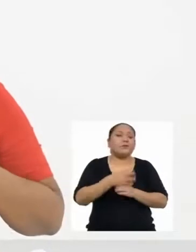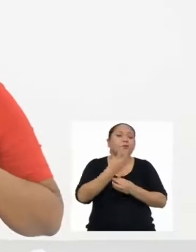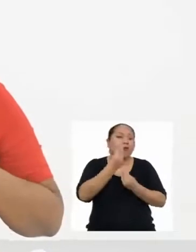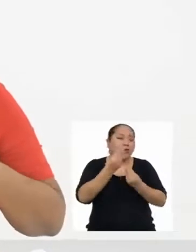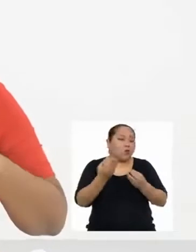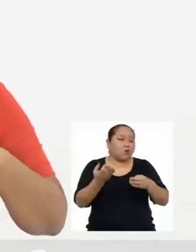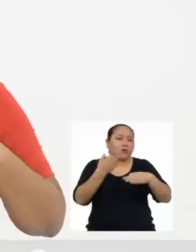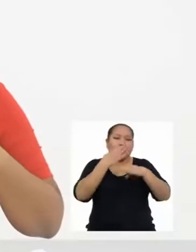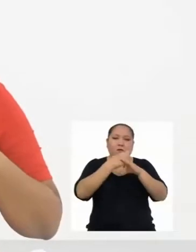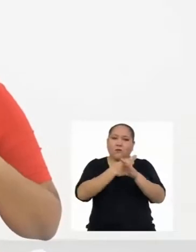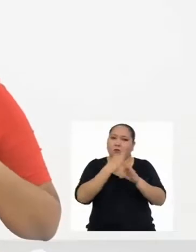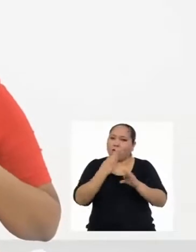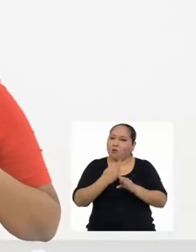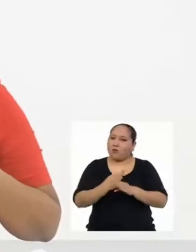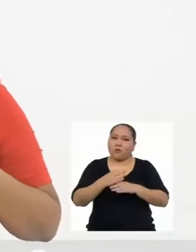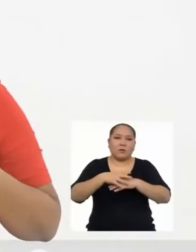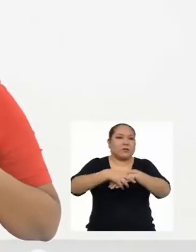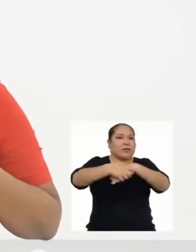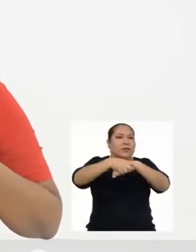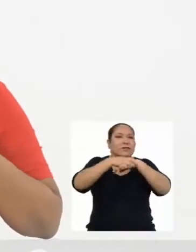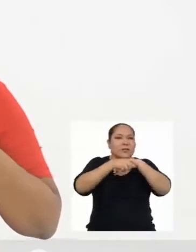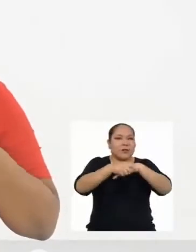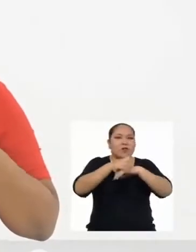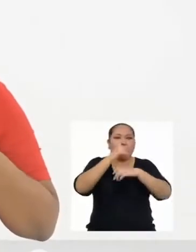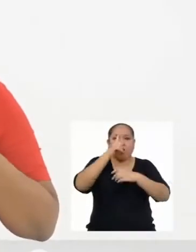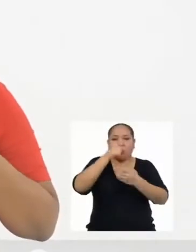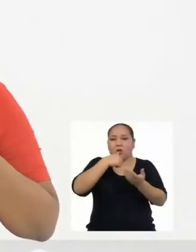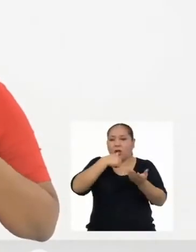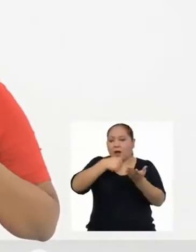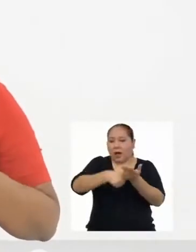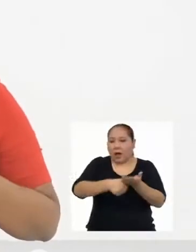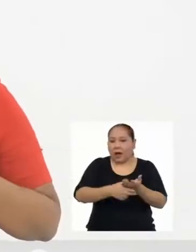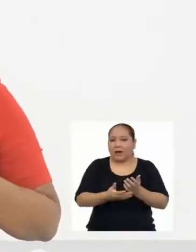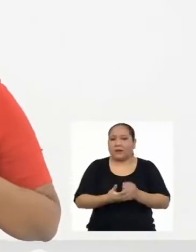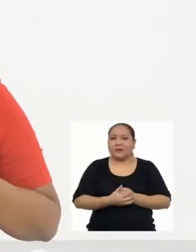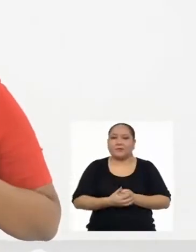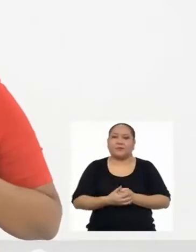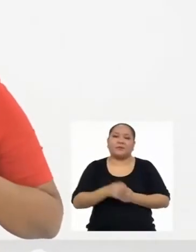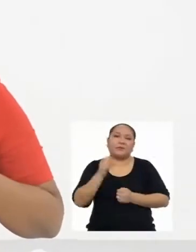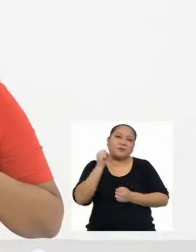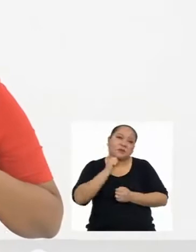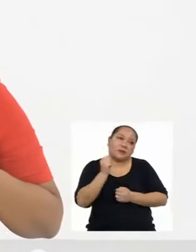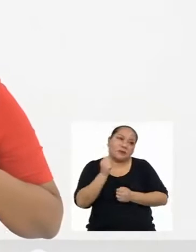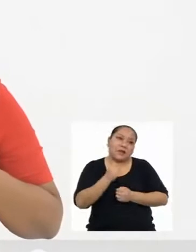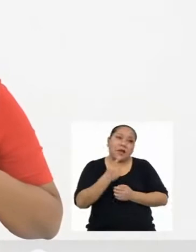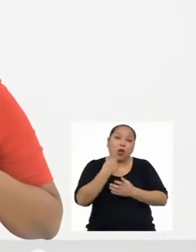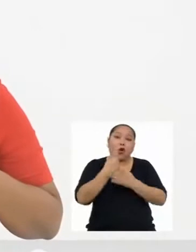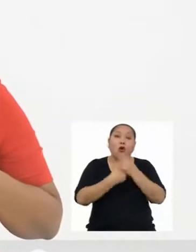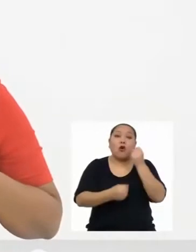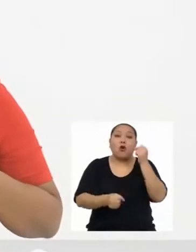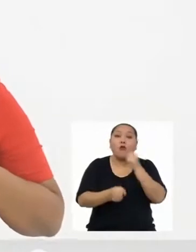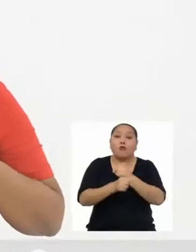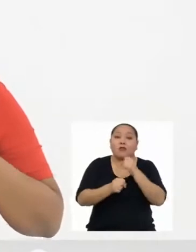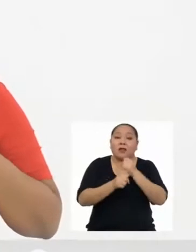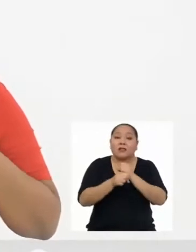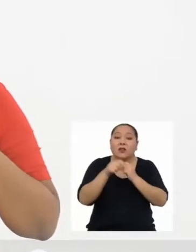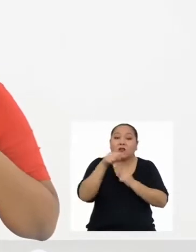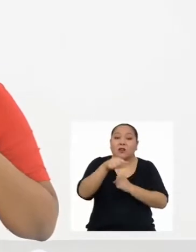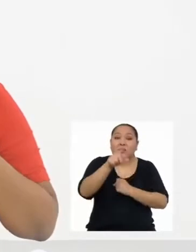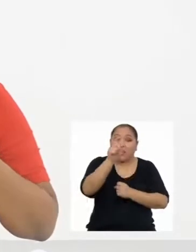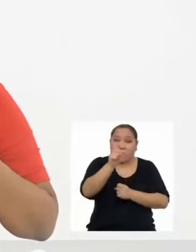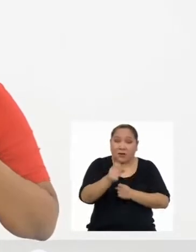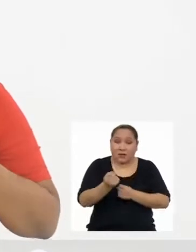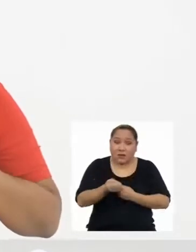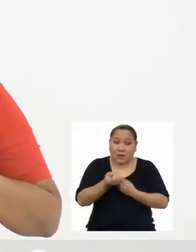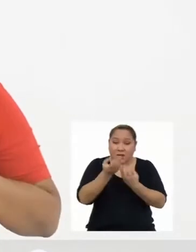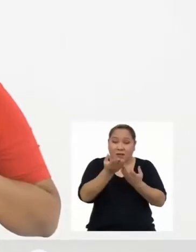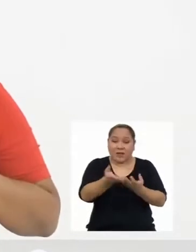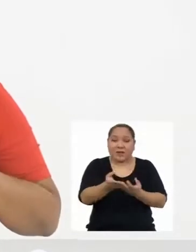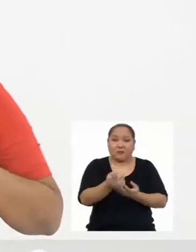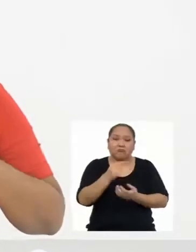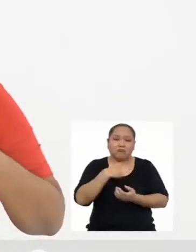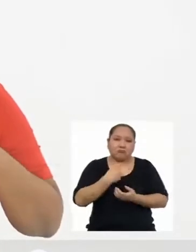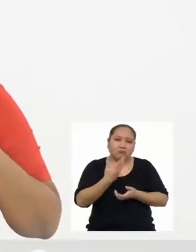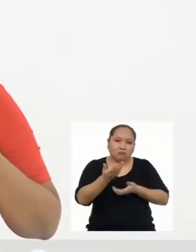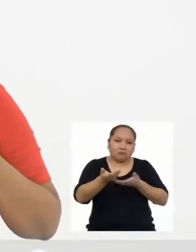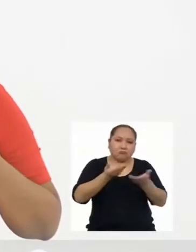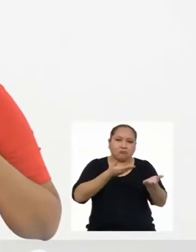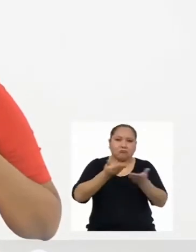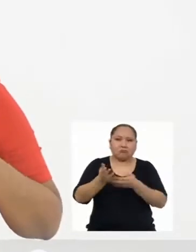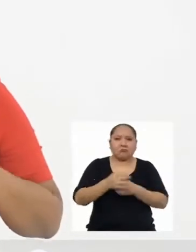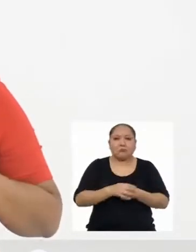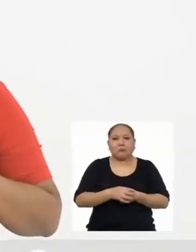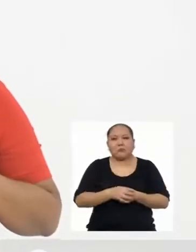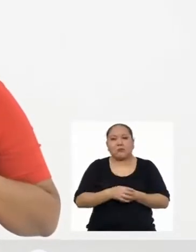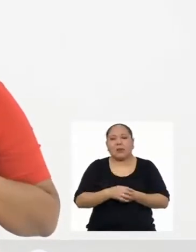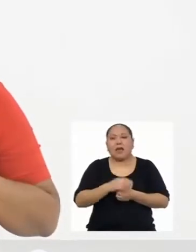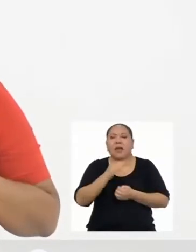expresar el saludo en una carta. Si existe confianza con el destinatario, será familiar como